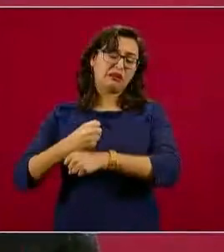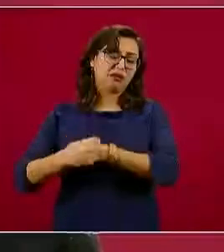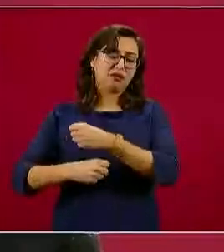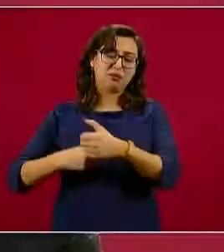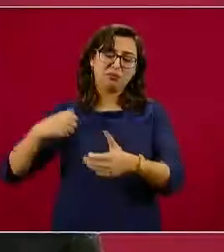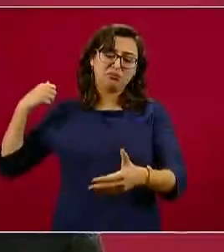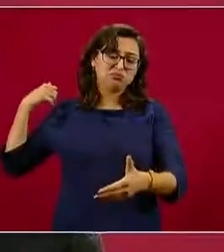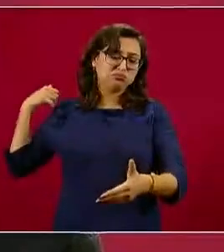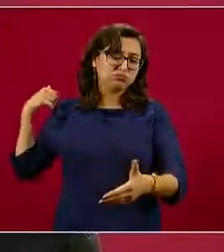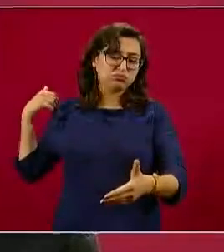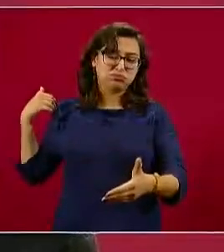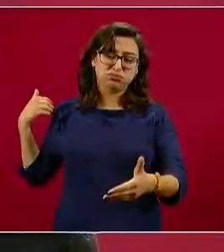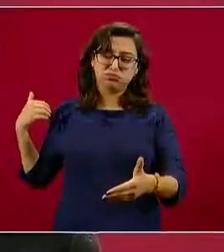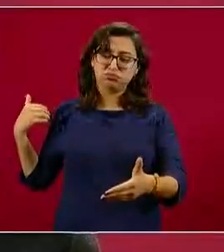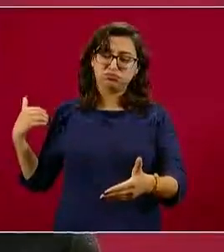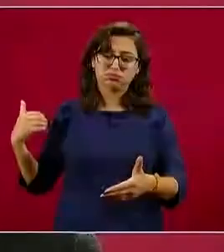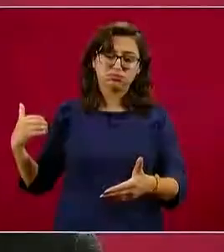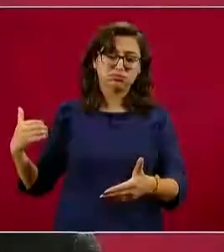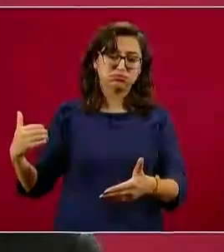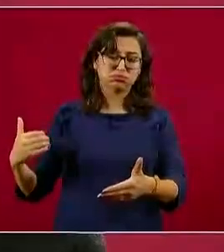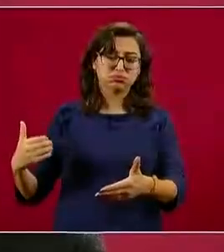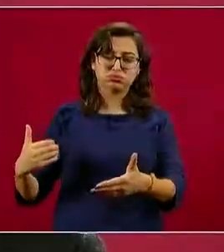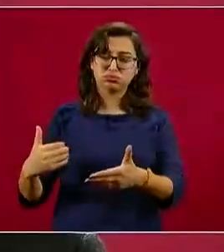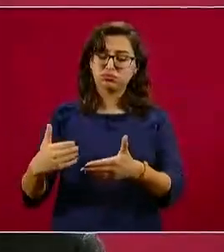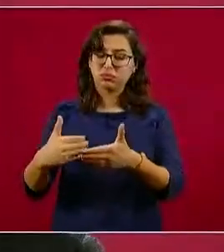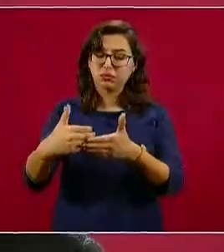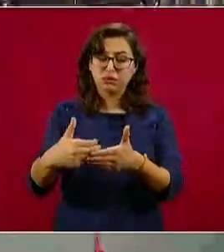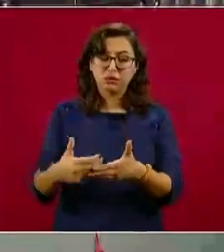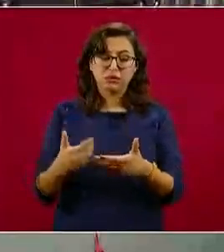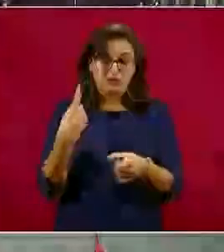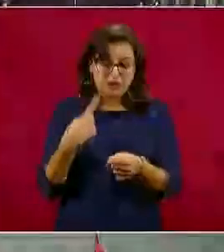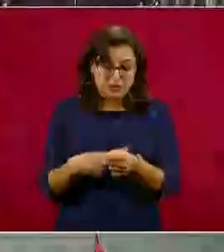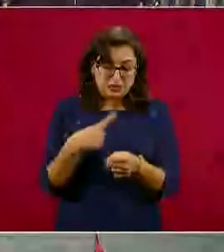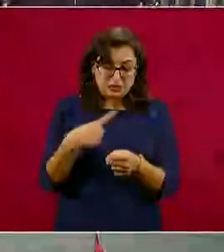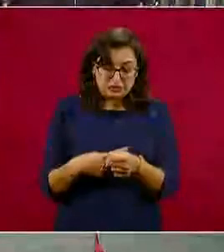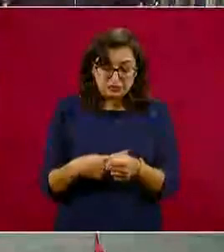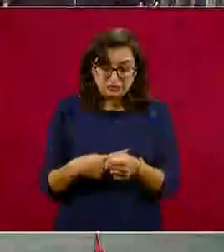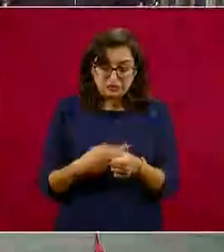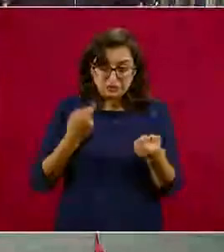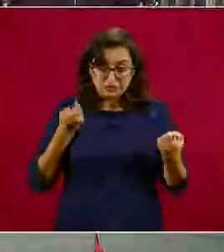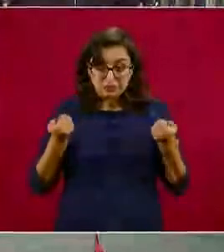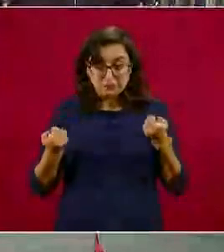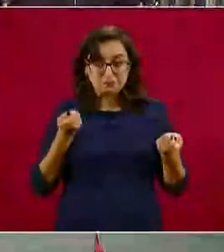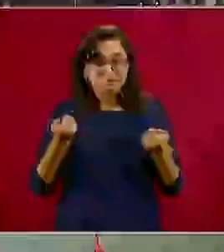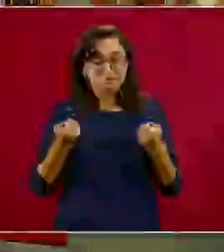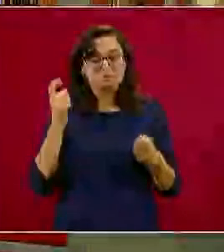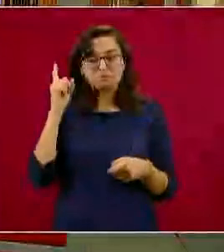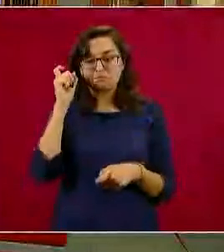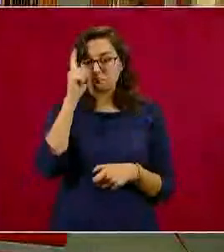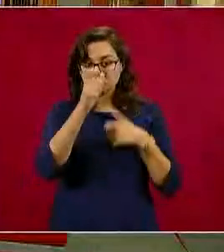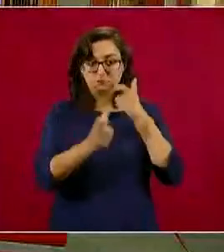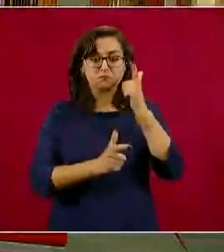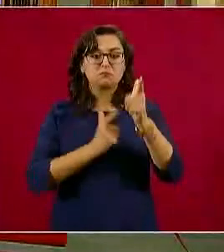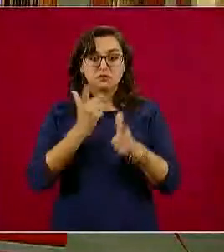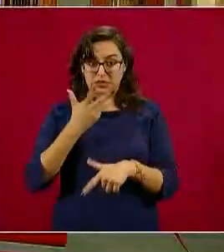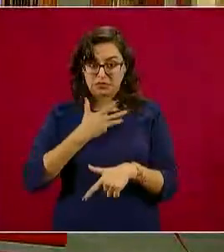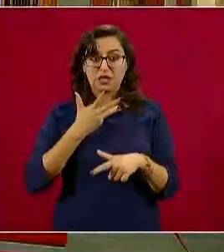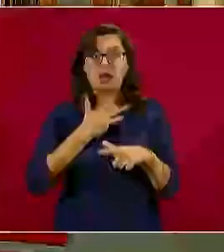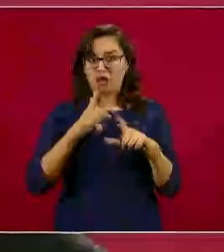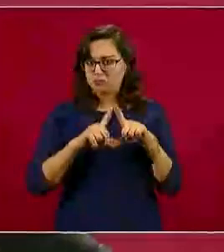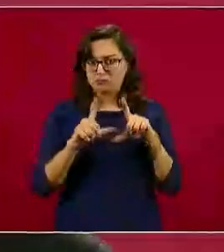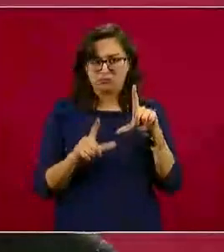Generalmente es muy lento el control a nivel clínico, a nivel individual y tenemos un Programa Nacional de Control de